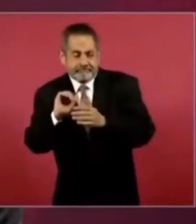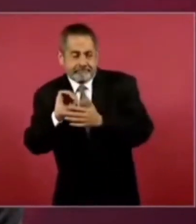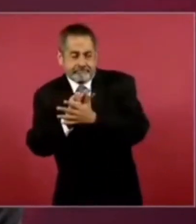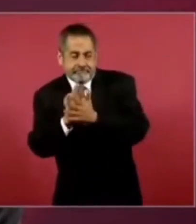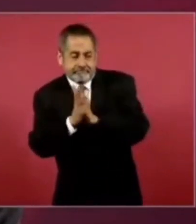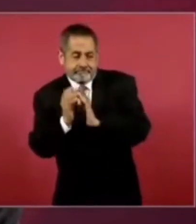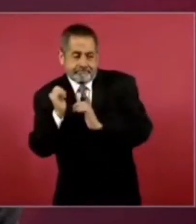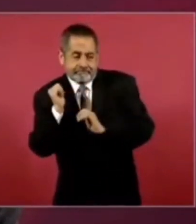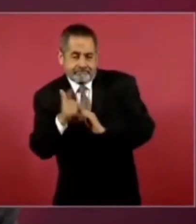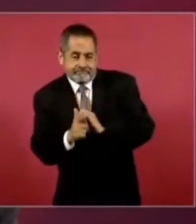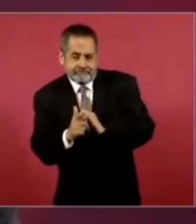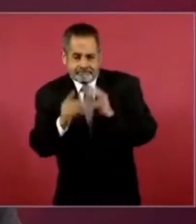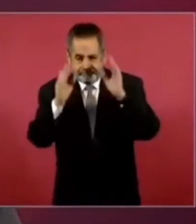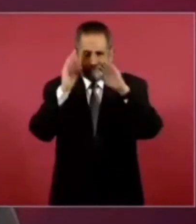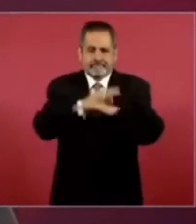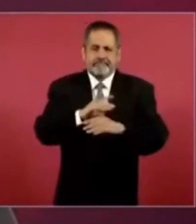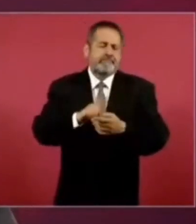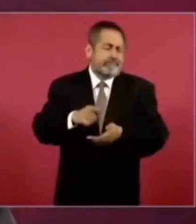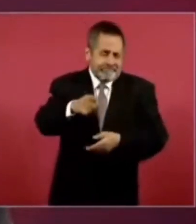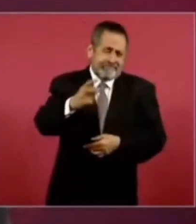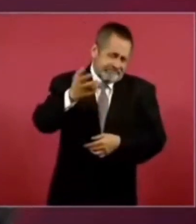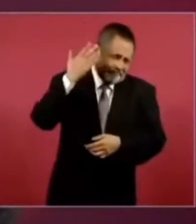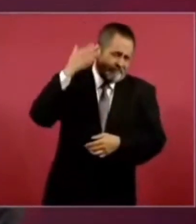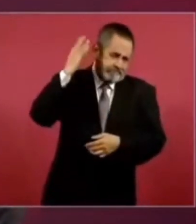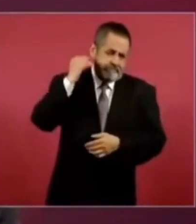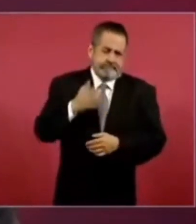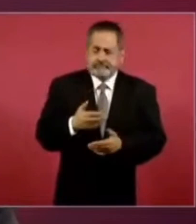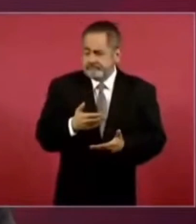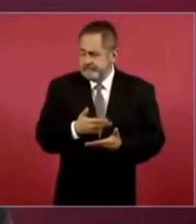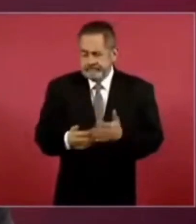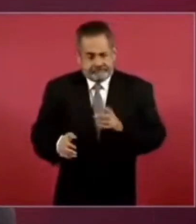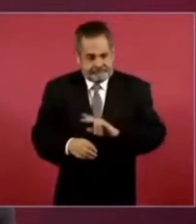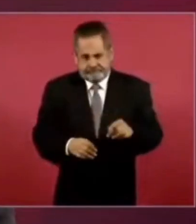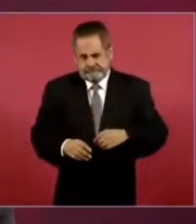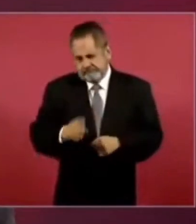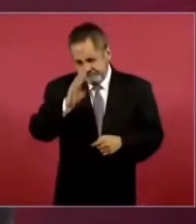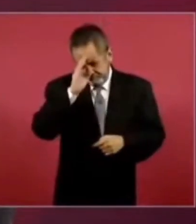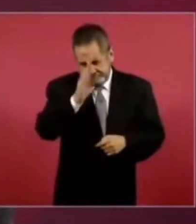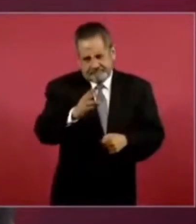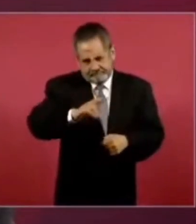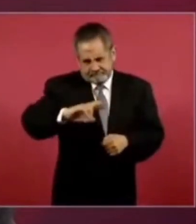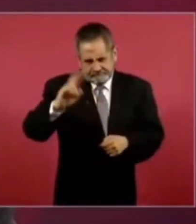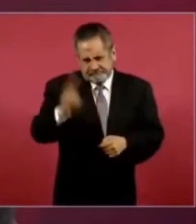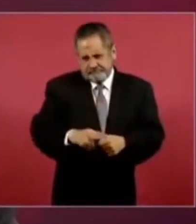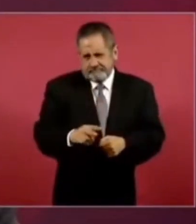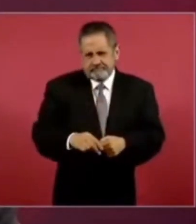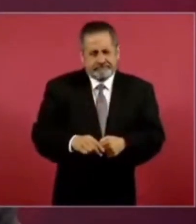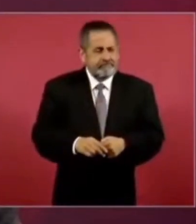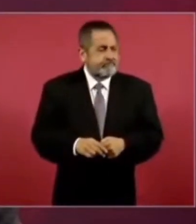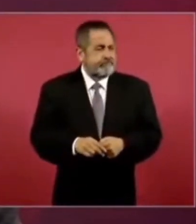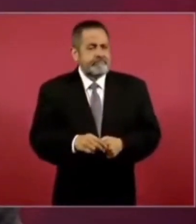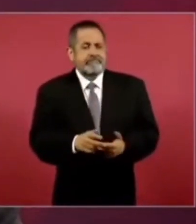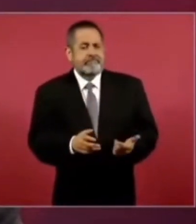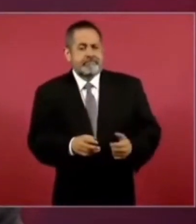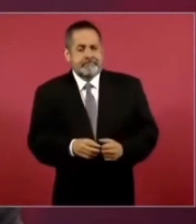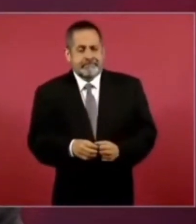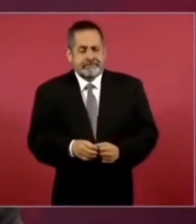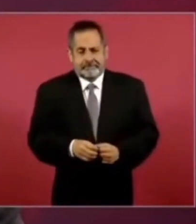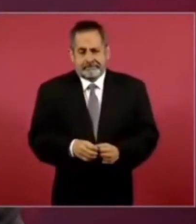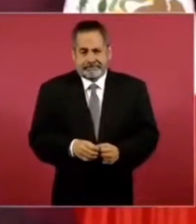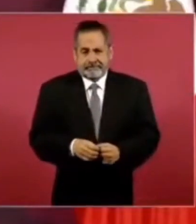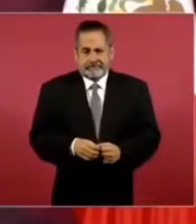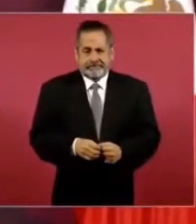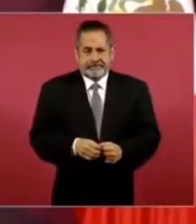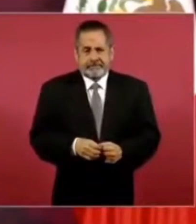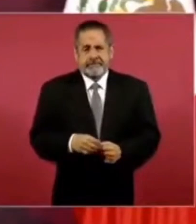enjuague así era antes no hay que hablar con la verdad